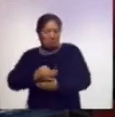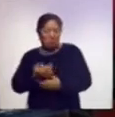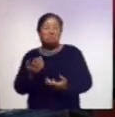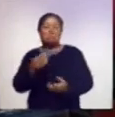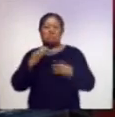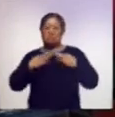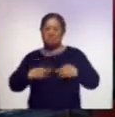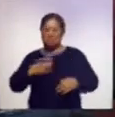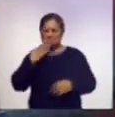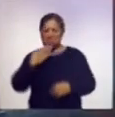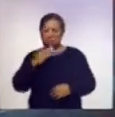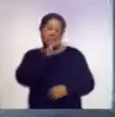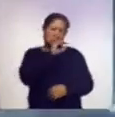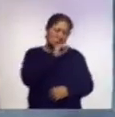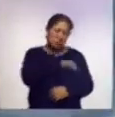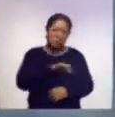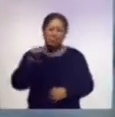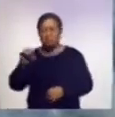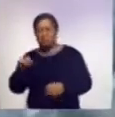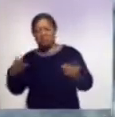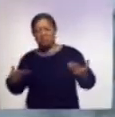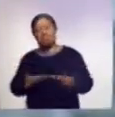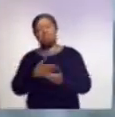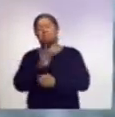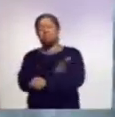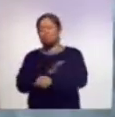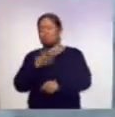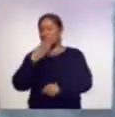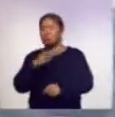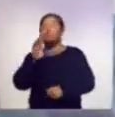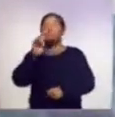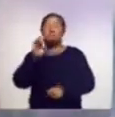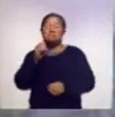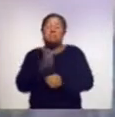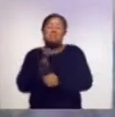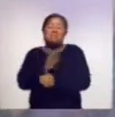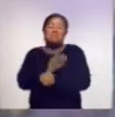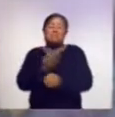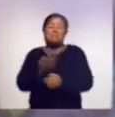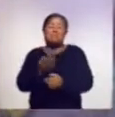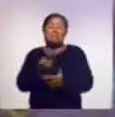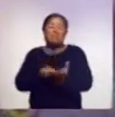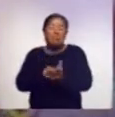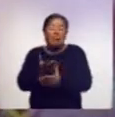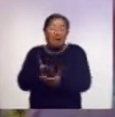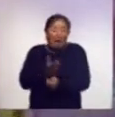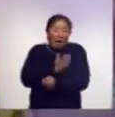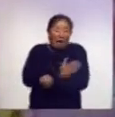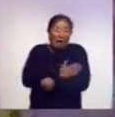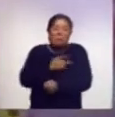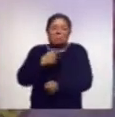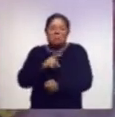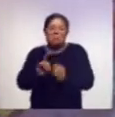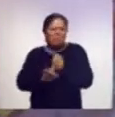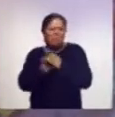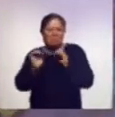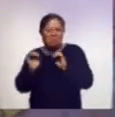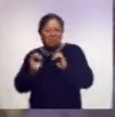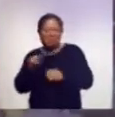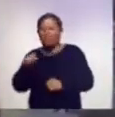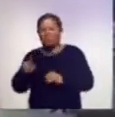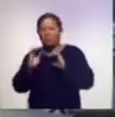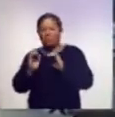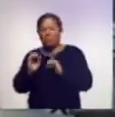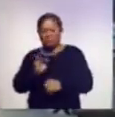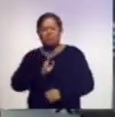van a ser muy benéficos. En el caso de bebés prematuros que no tengan complicaciones serias, sus cuidados se pueden